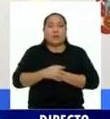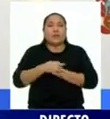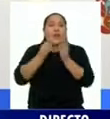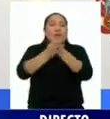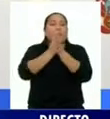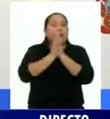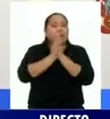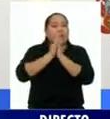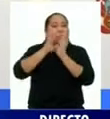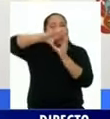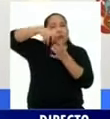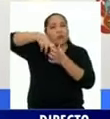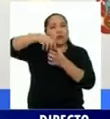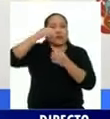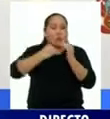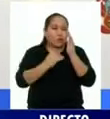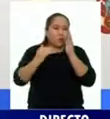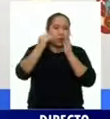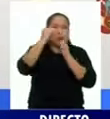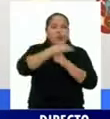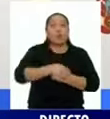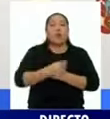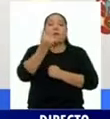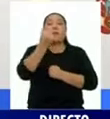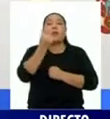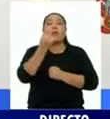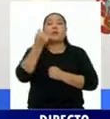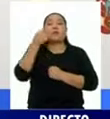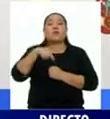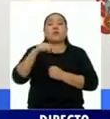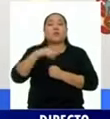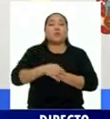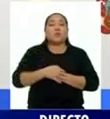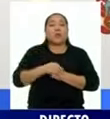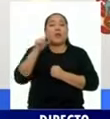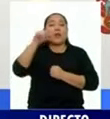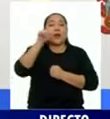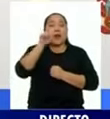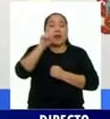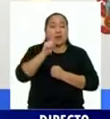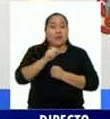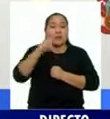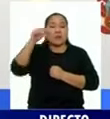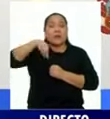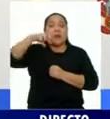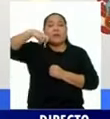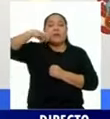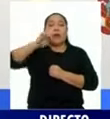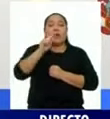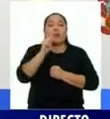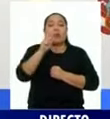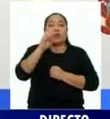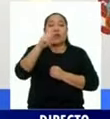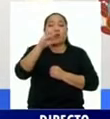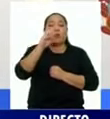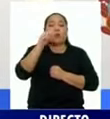demanda mundial está subiendo. El precio del petróleo, el precio del gas en el mundo está